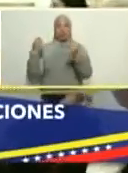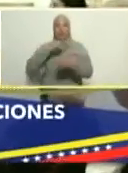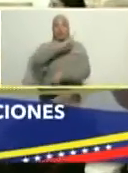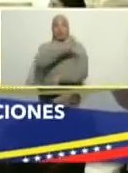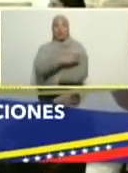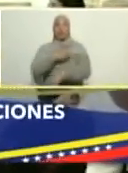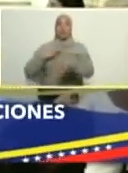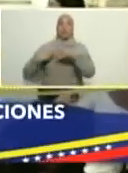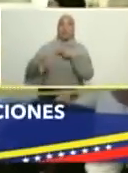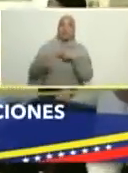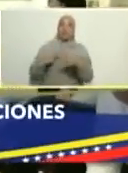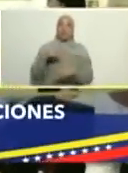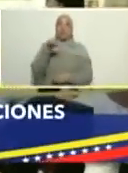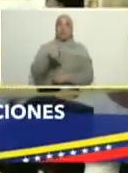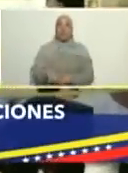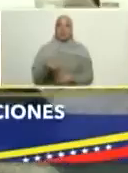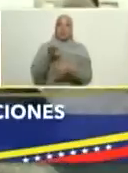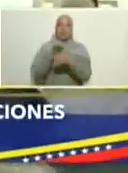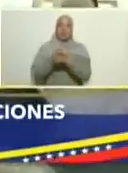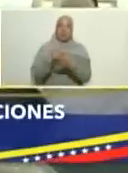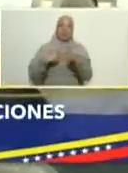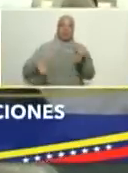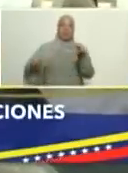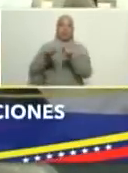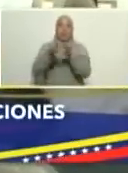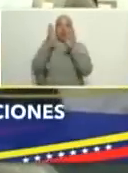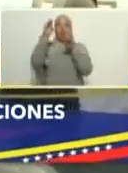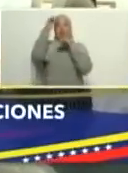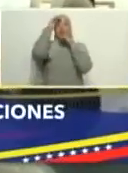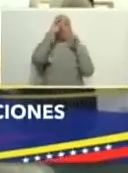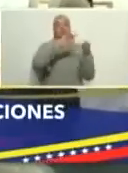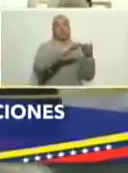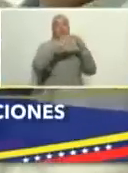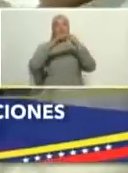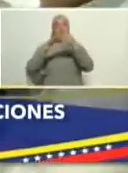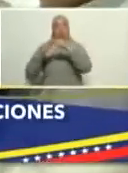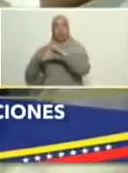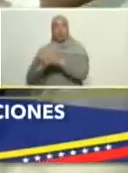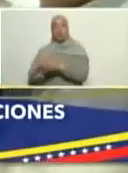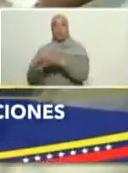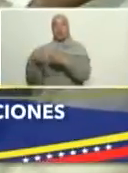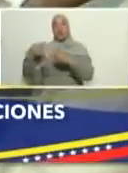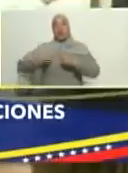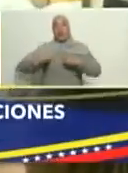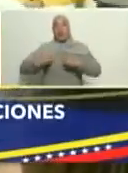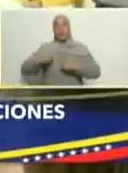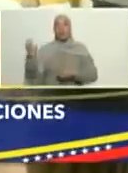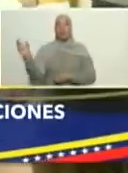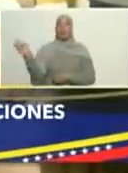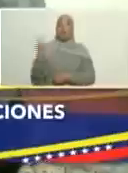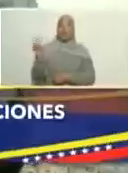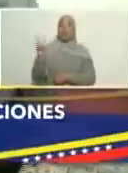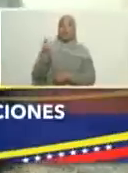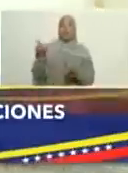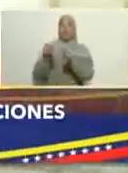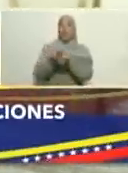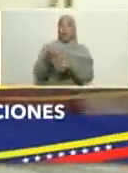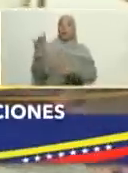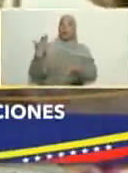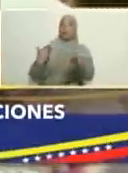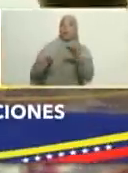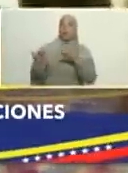las relaciones, además consulares, al igual que la atención de la población migrante de Colombia y Venezuela. El